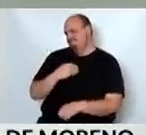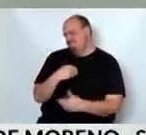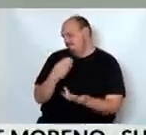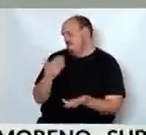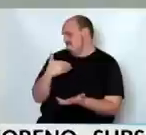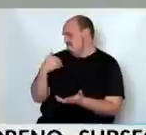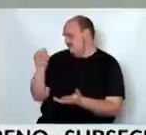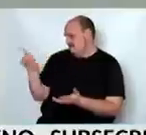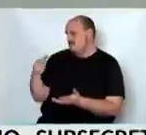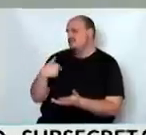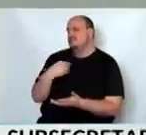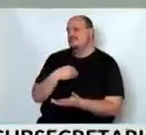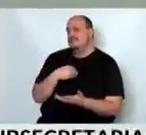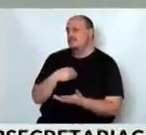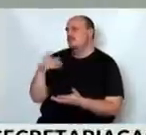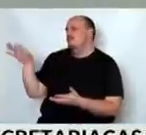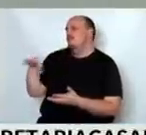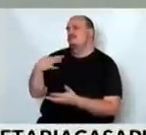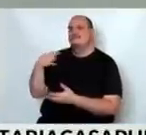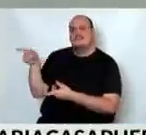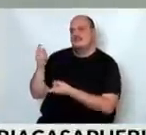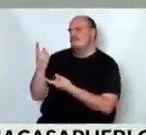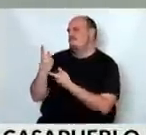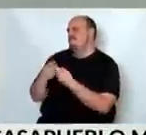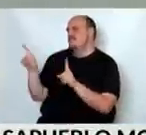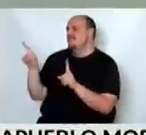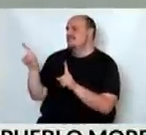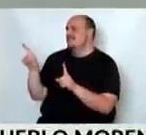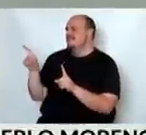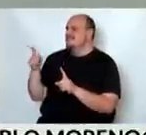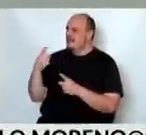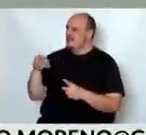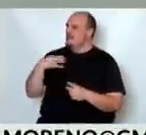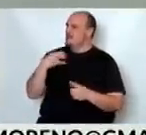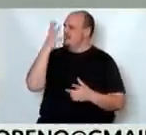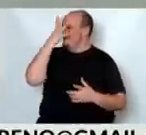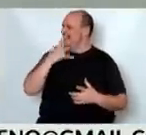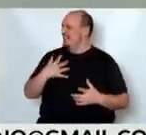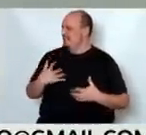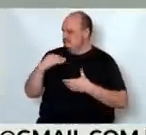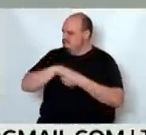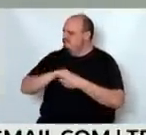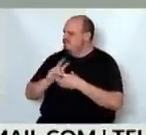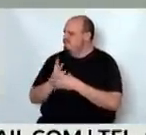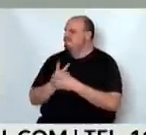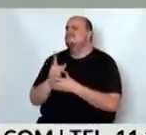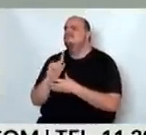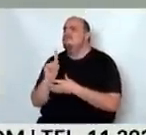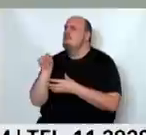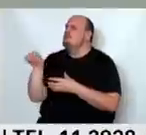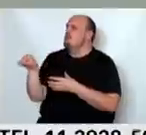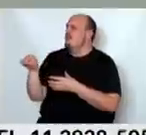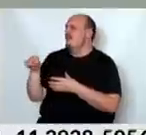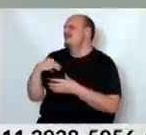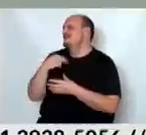que es una vida diferente. No te diría muerte en vida porque tiene la luz de su nieto, ¿no? Y